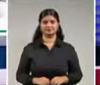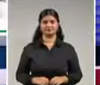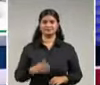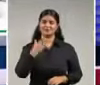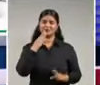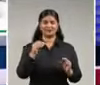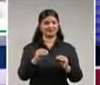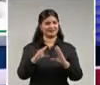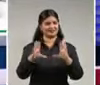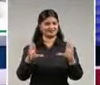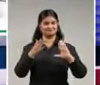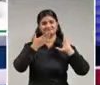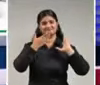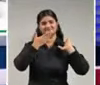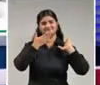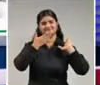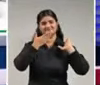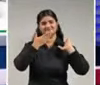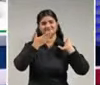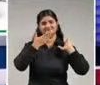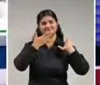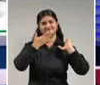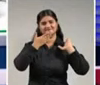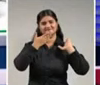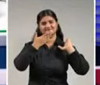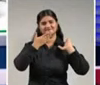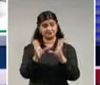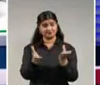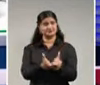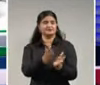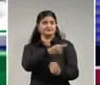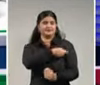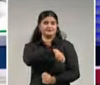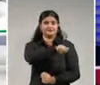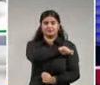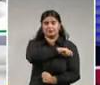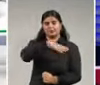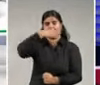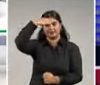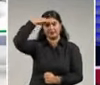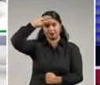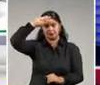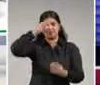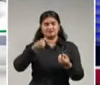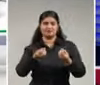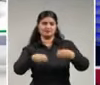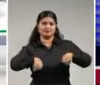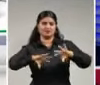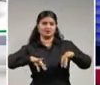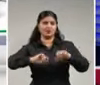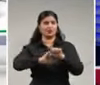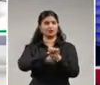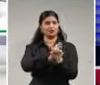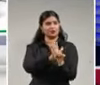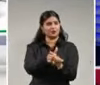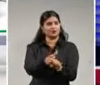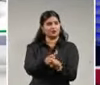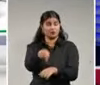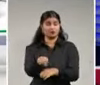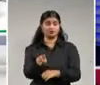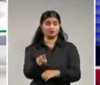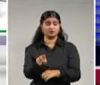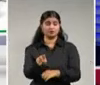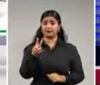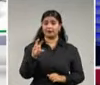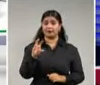Buenos días, qué placer saludarle. Bienvenido a este resumen semanal sobre el comportamiento de la COVID-19 en la nación. Es lunes 20